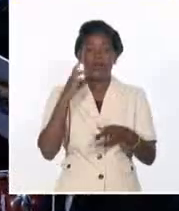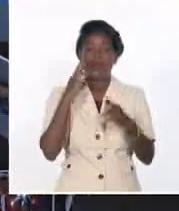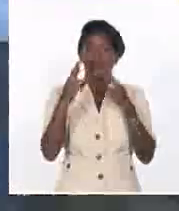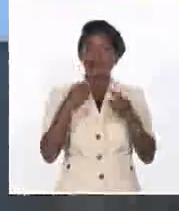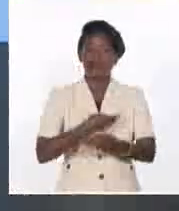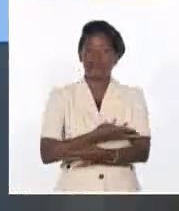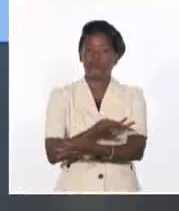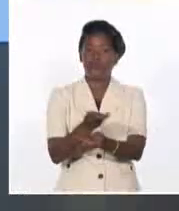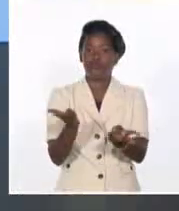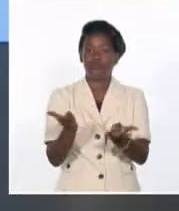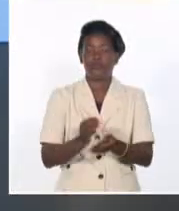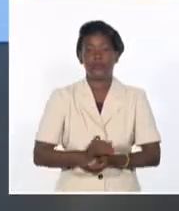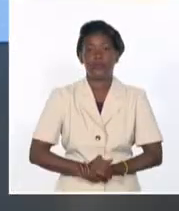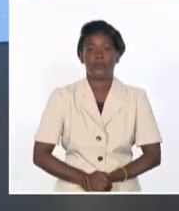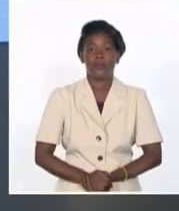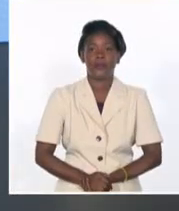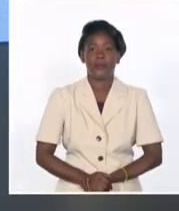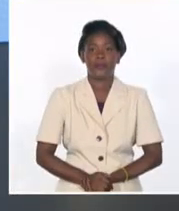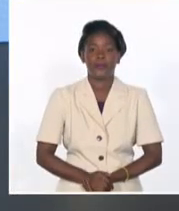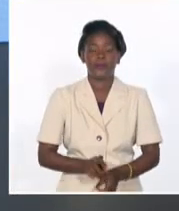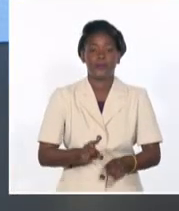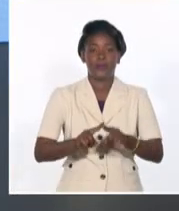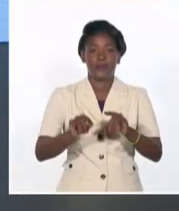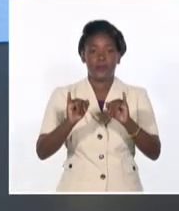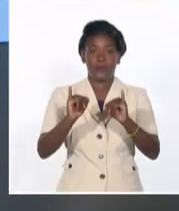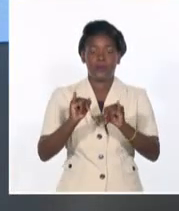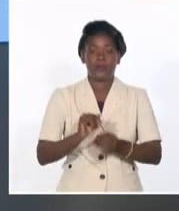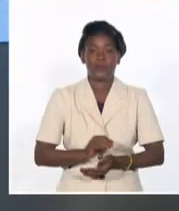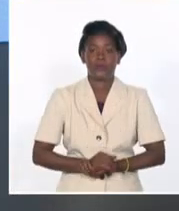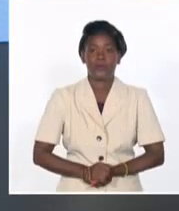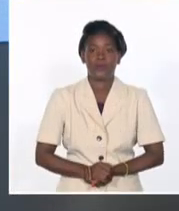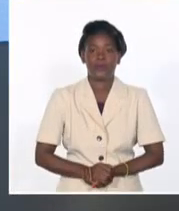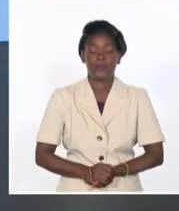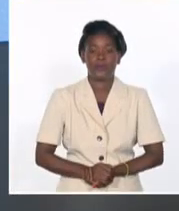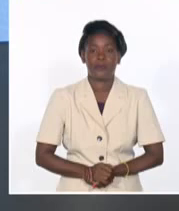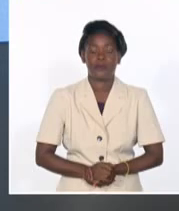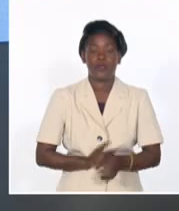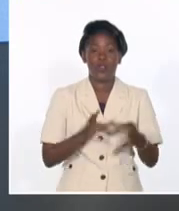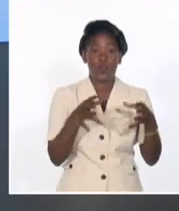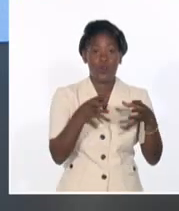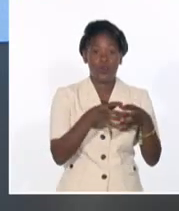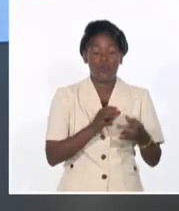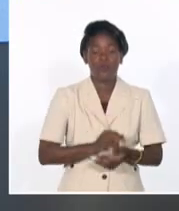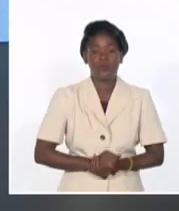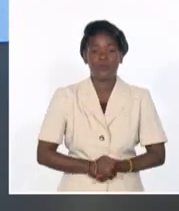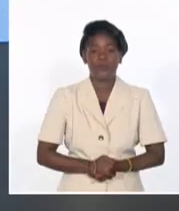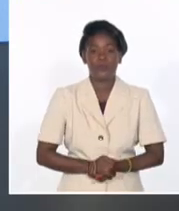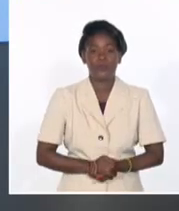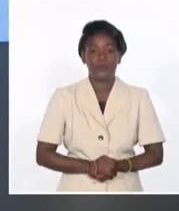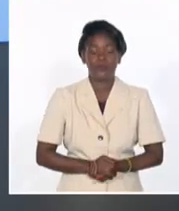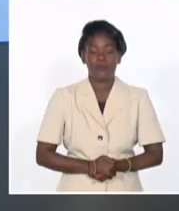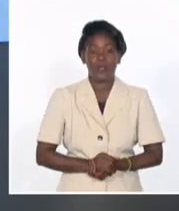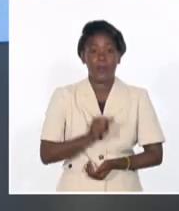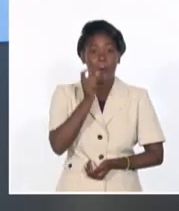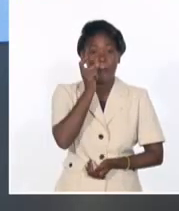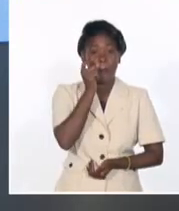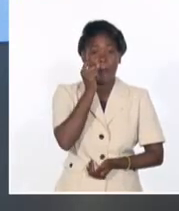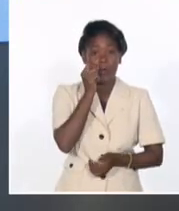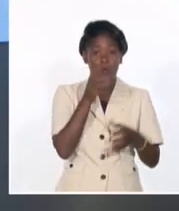INDER. Ahora vamos al deporte de las canastas. La selección cubana de baloncesto masculino intervendrá en el